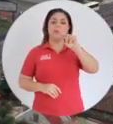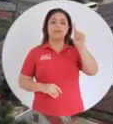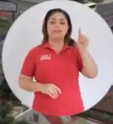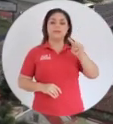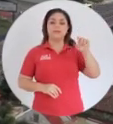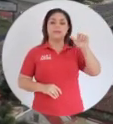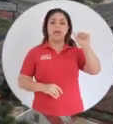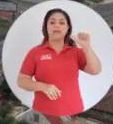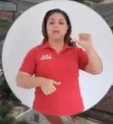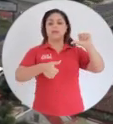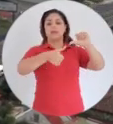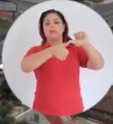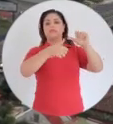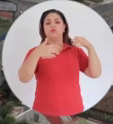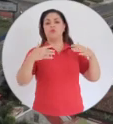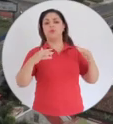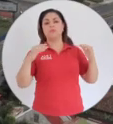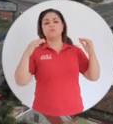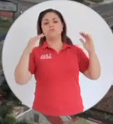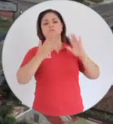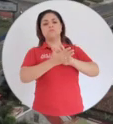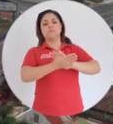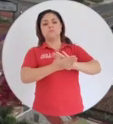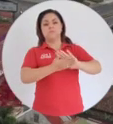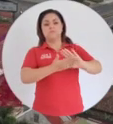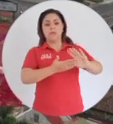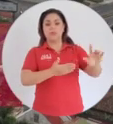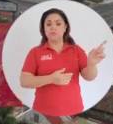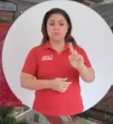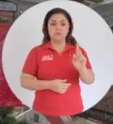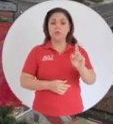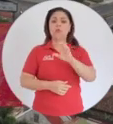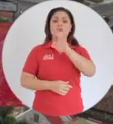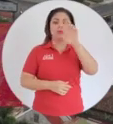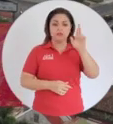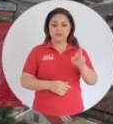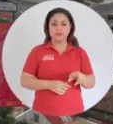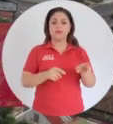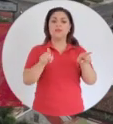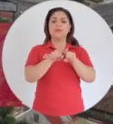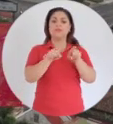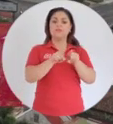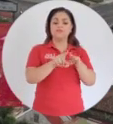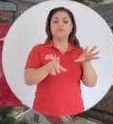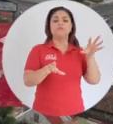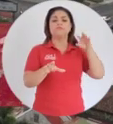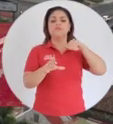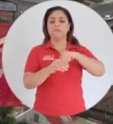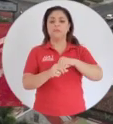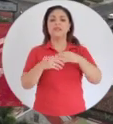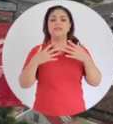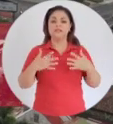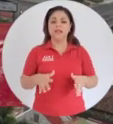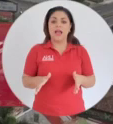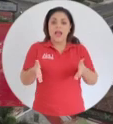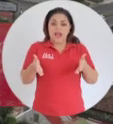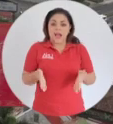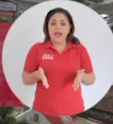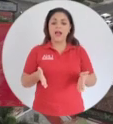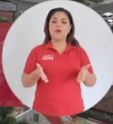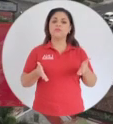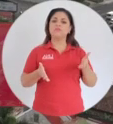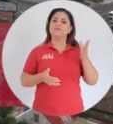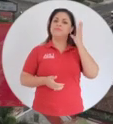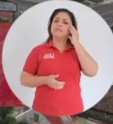pues decimos no hay una excepcionalidad para Costa Rica, porque somos parte de esta región y estamos viviendo hoy más que